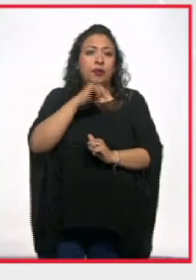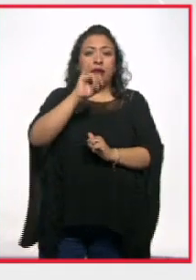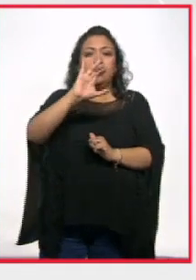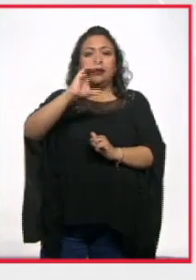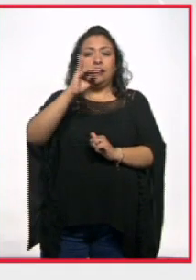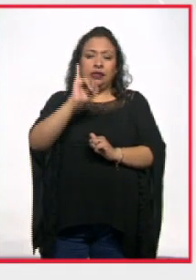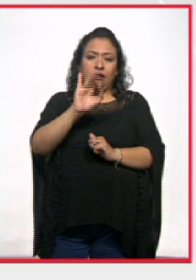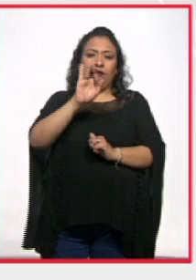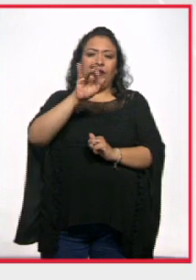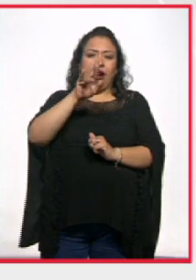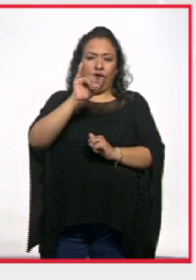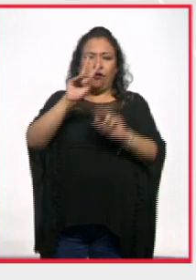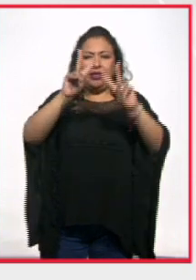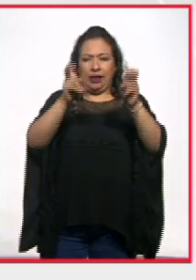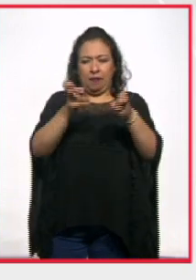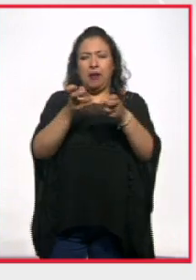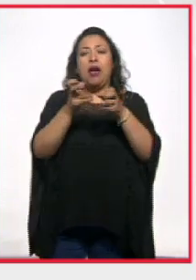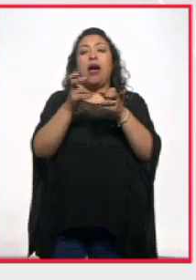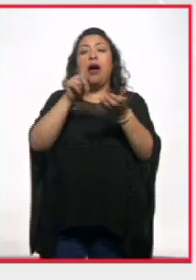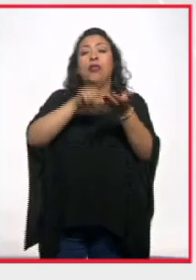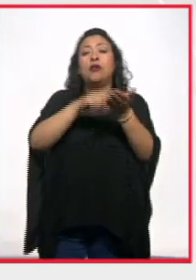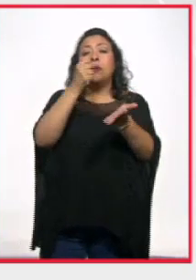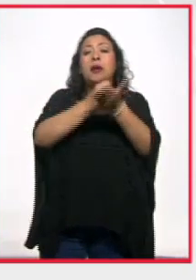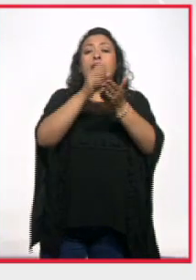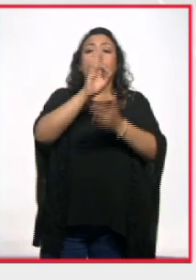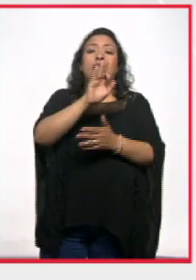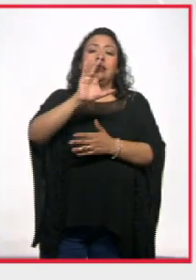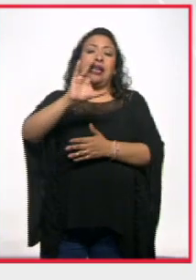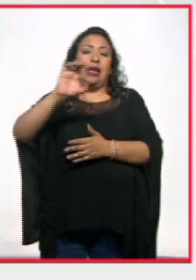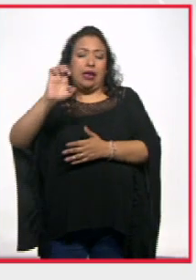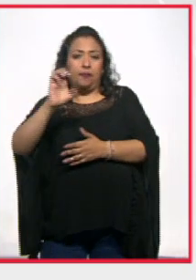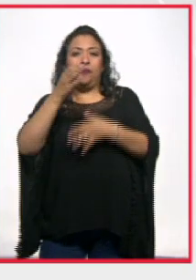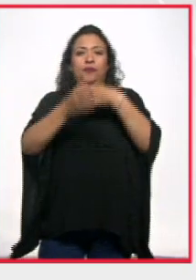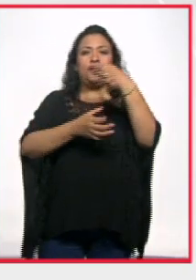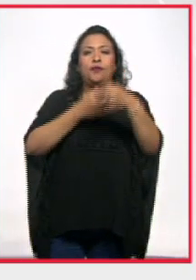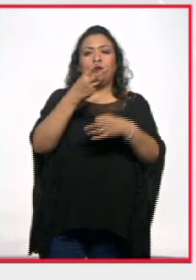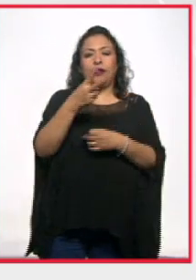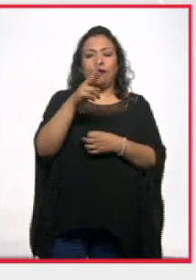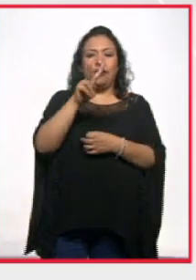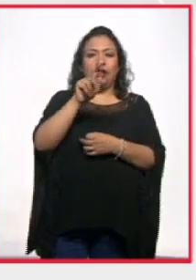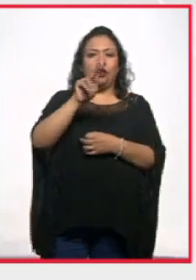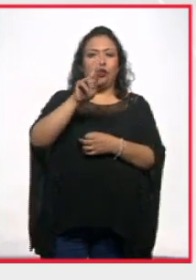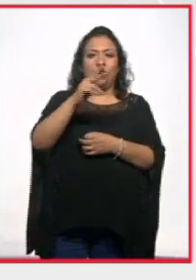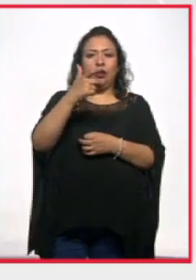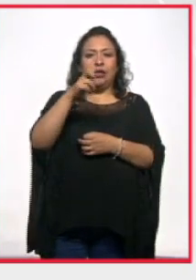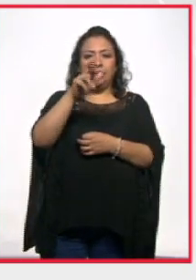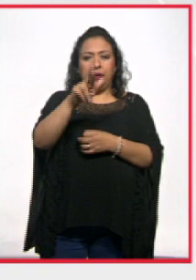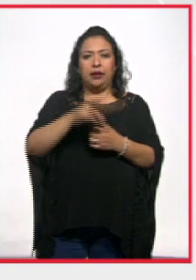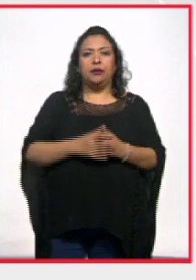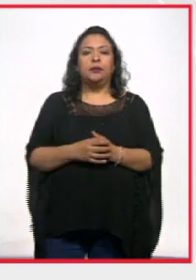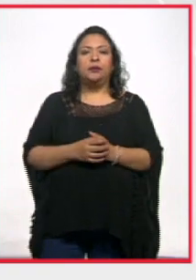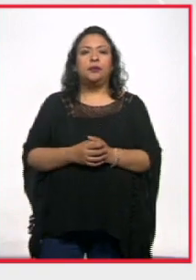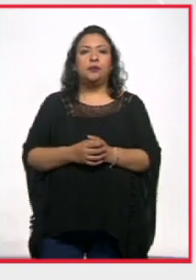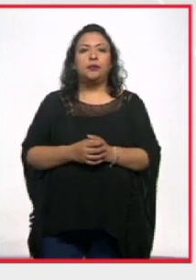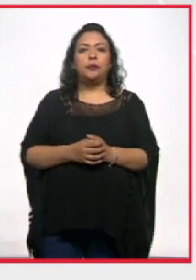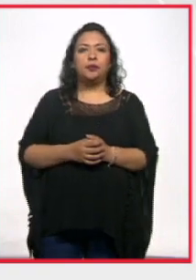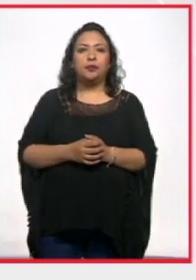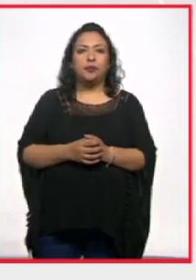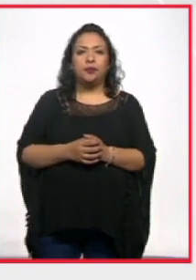Inchifarofe es una publicación del Fondo de Cultura Económica. Noticias 22, Víctor Gaspar.